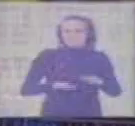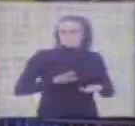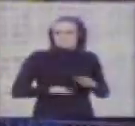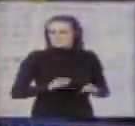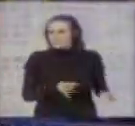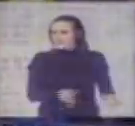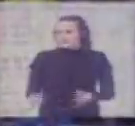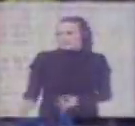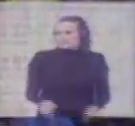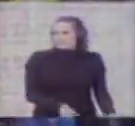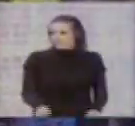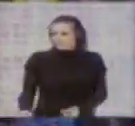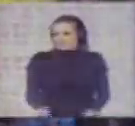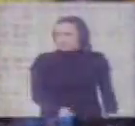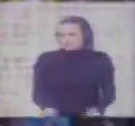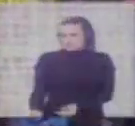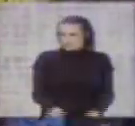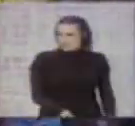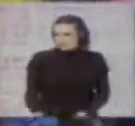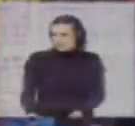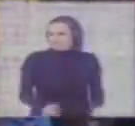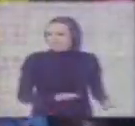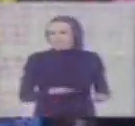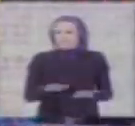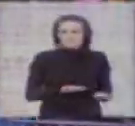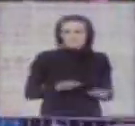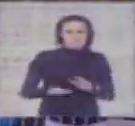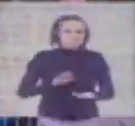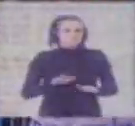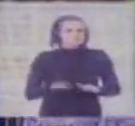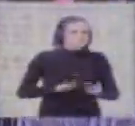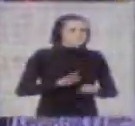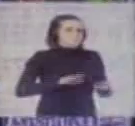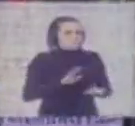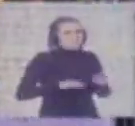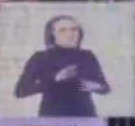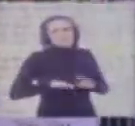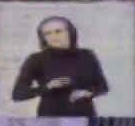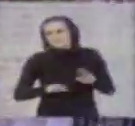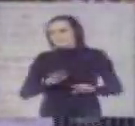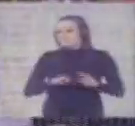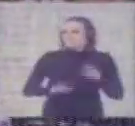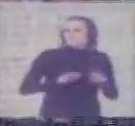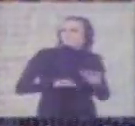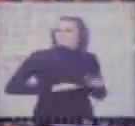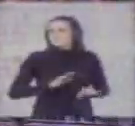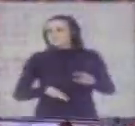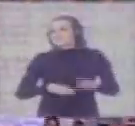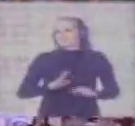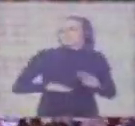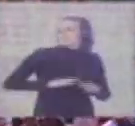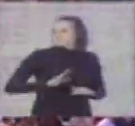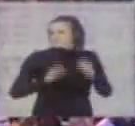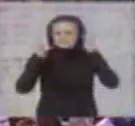todavía 5 minutos en el escenario, o al menos es el tiempo que todavía queda a su favor en el cronómetro, en el contador del